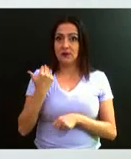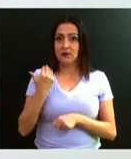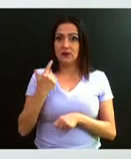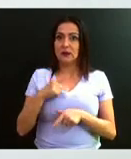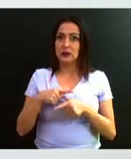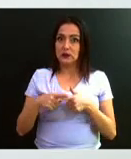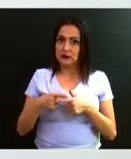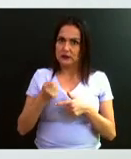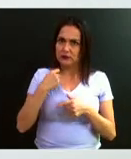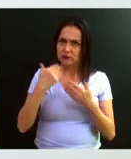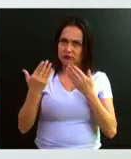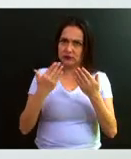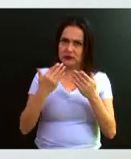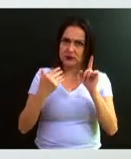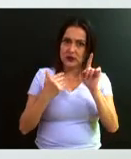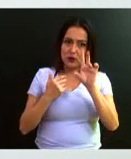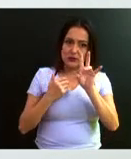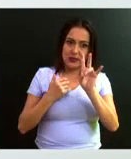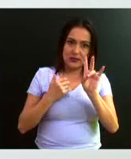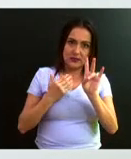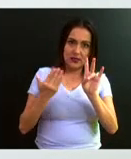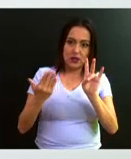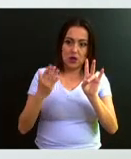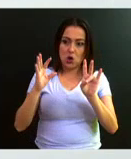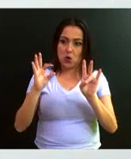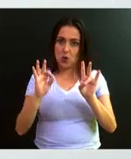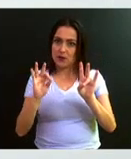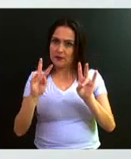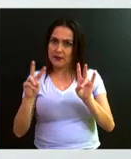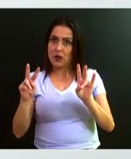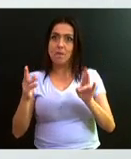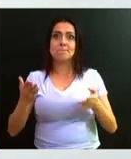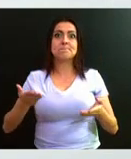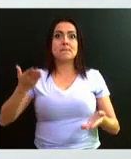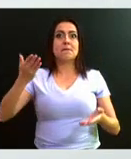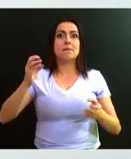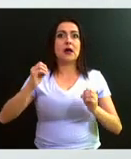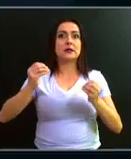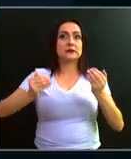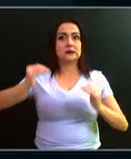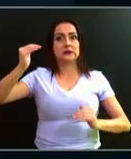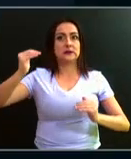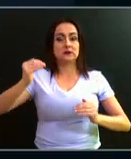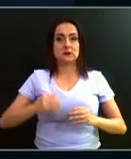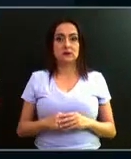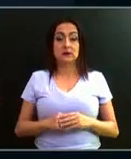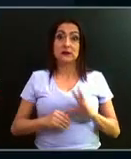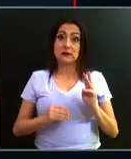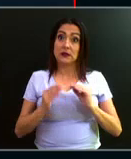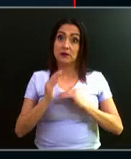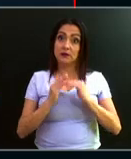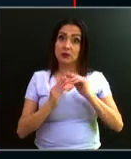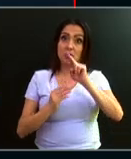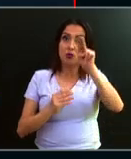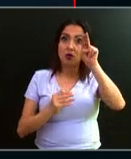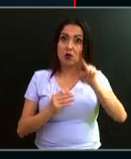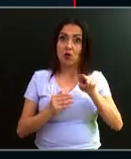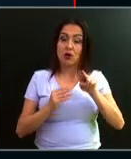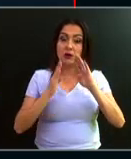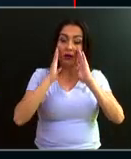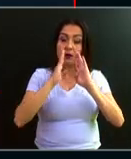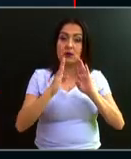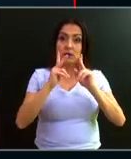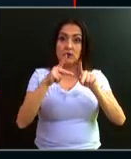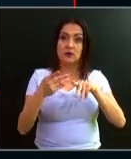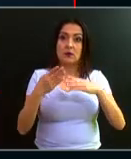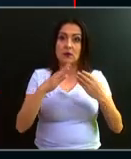Entonces, si comparamos los 177 contra 922, es mucho más grande la brecha todavía. Los 6 millones de colones que cubre por